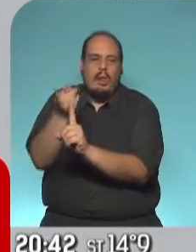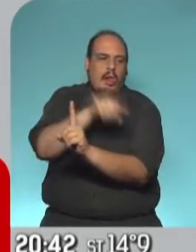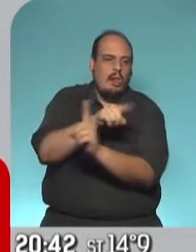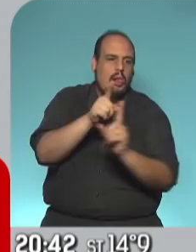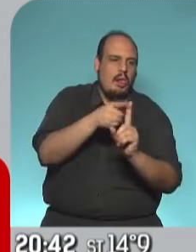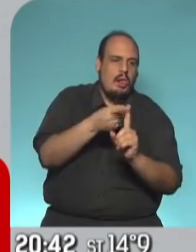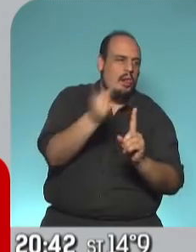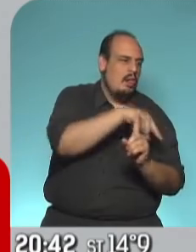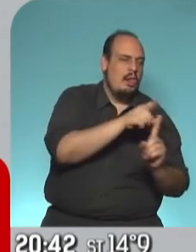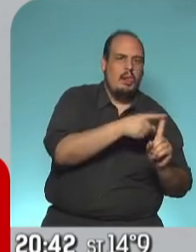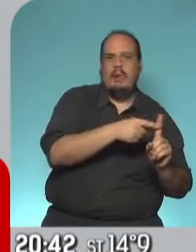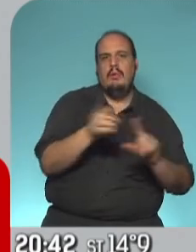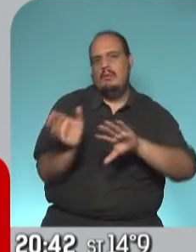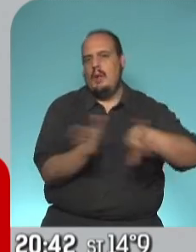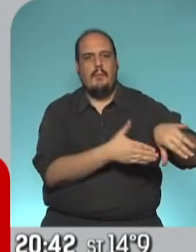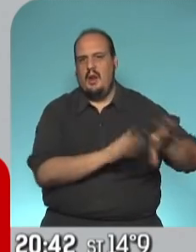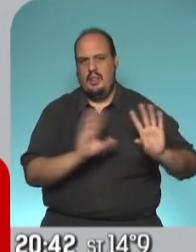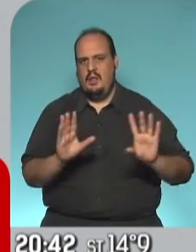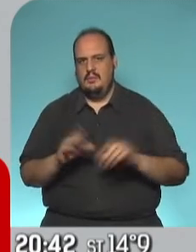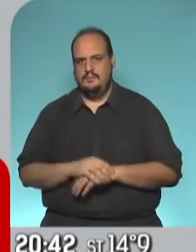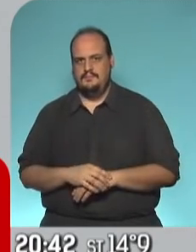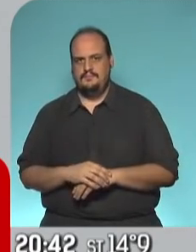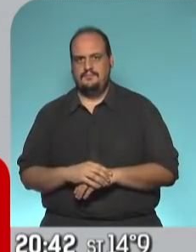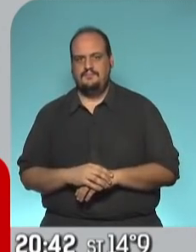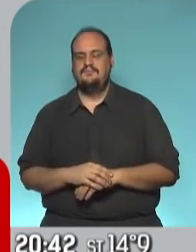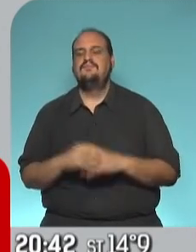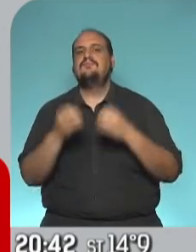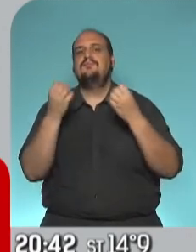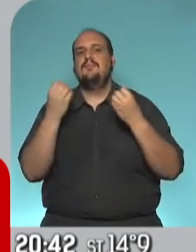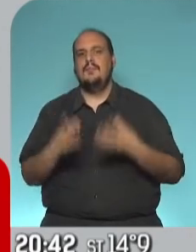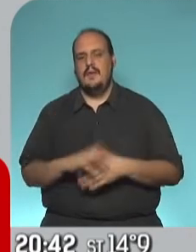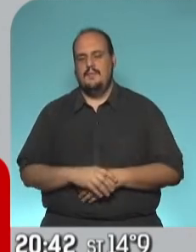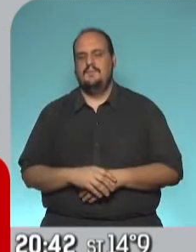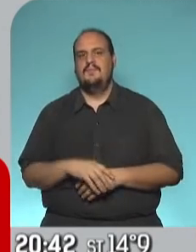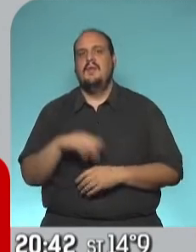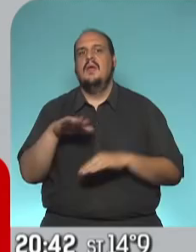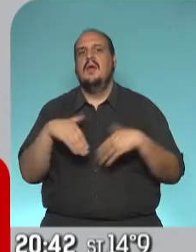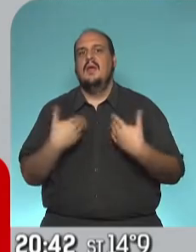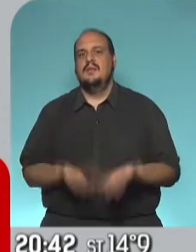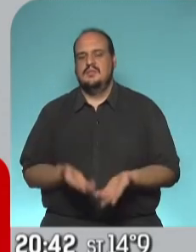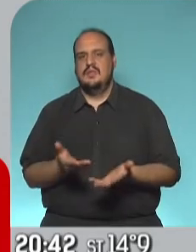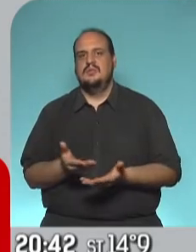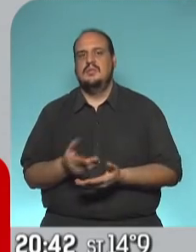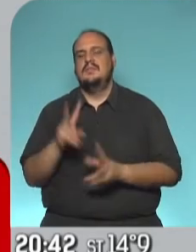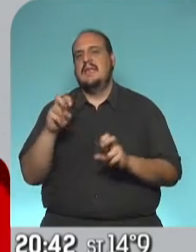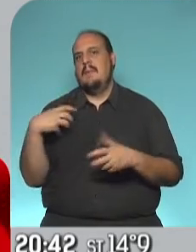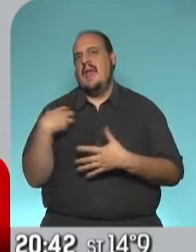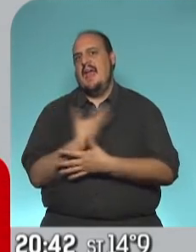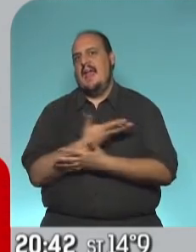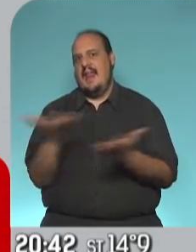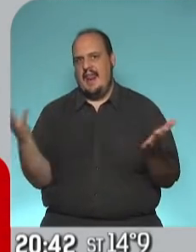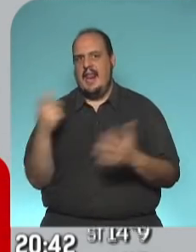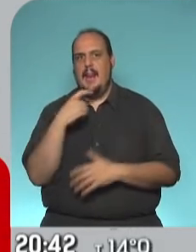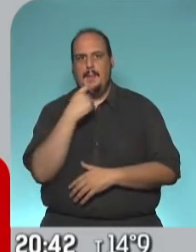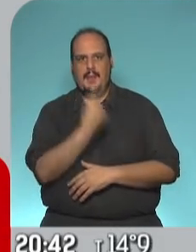15 minutos sobre el caso confirmado. Bien, pasamos entonces ahora nuevamente al panorama general. Son